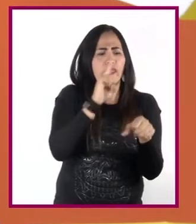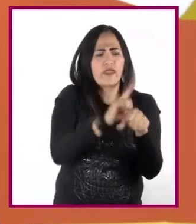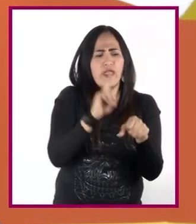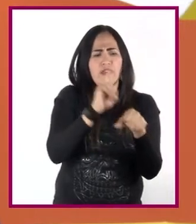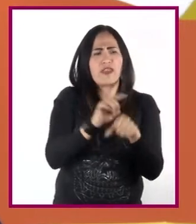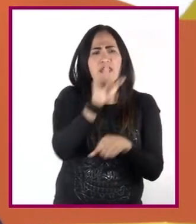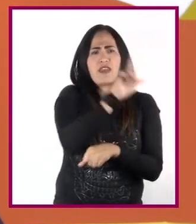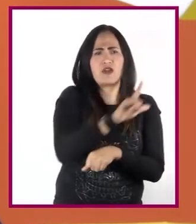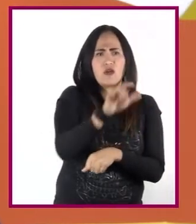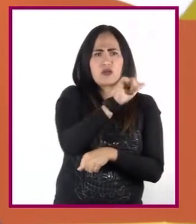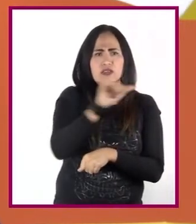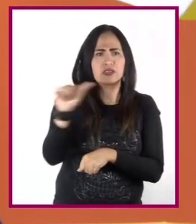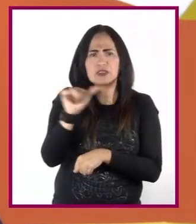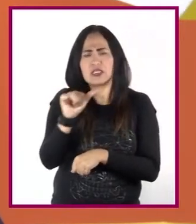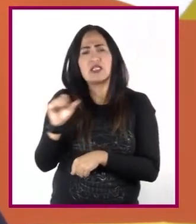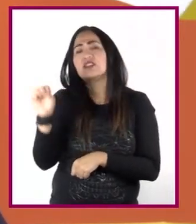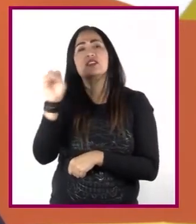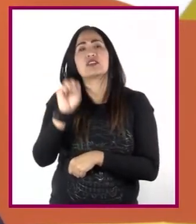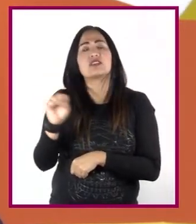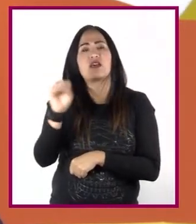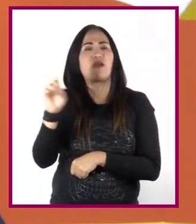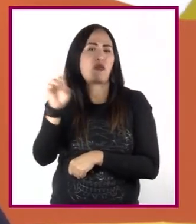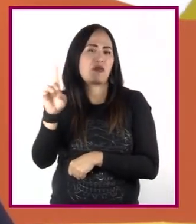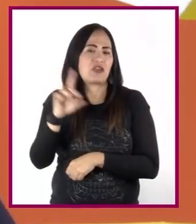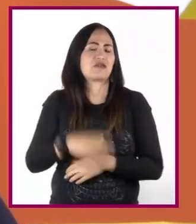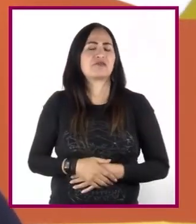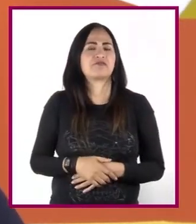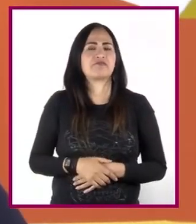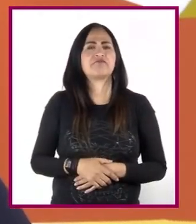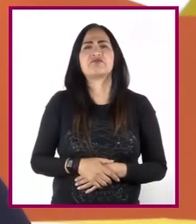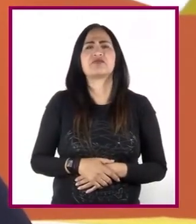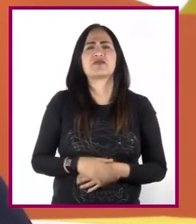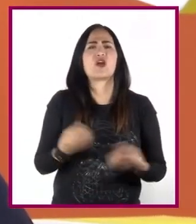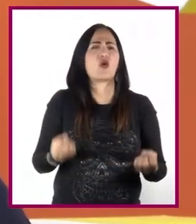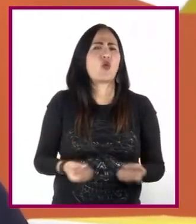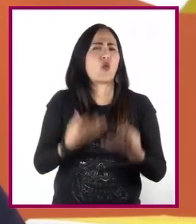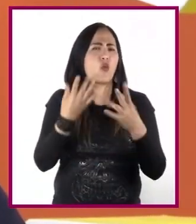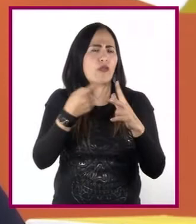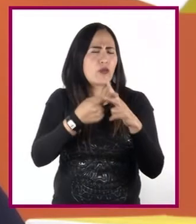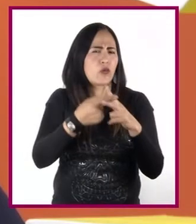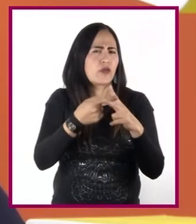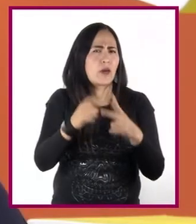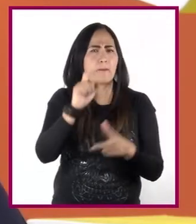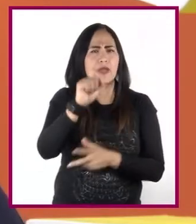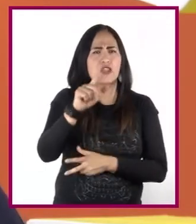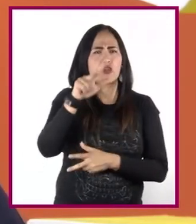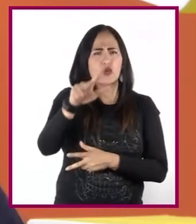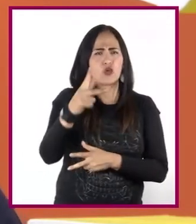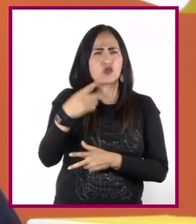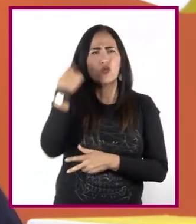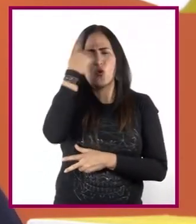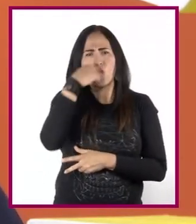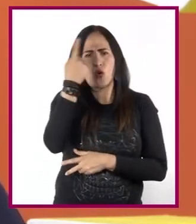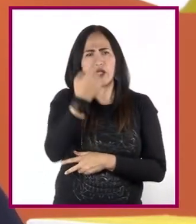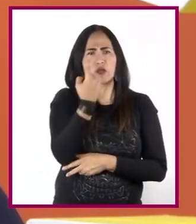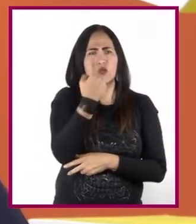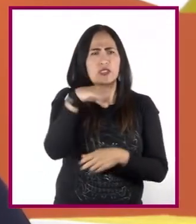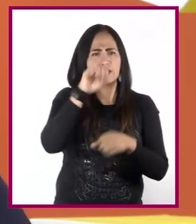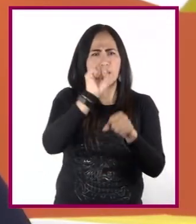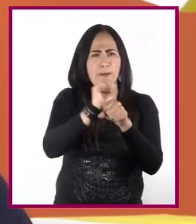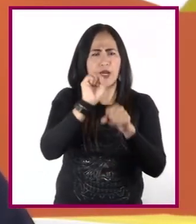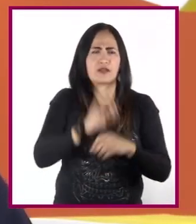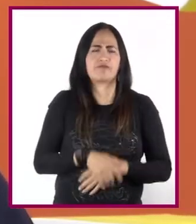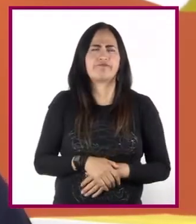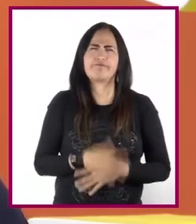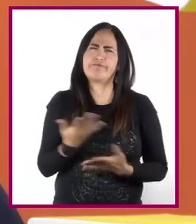de la semana y al finalizar contabilizó que utiliza las redes sociales durante 28 horas por semana, por lo que le surgió